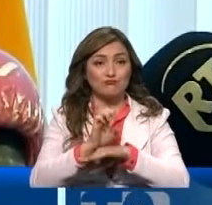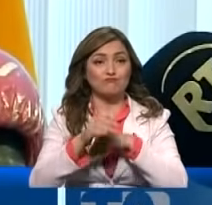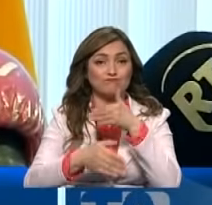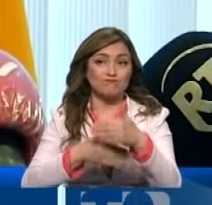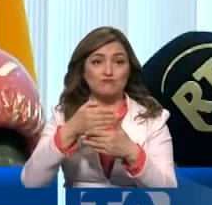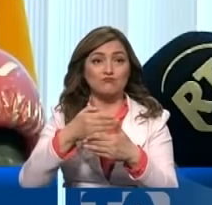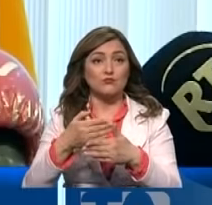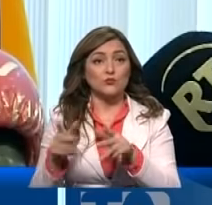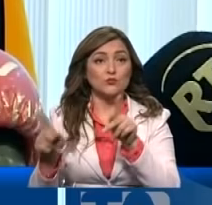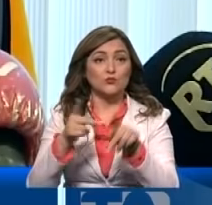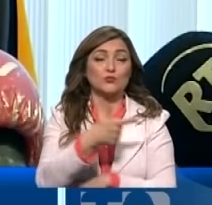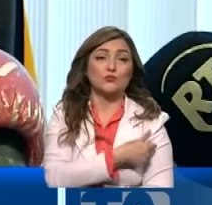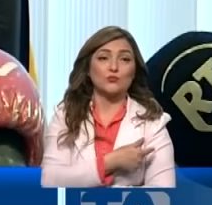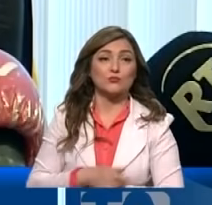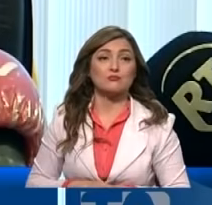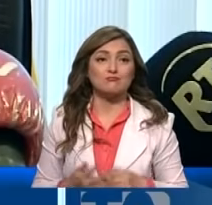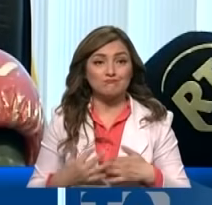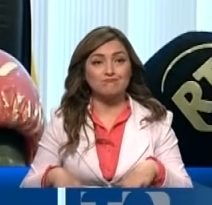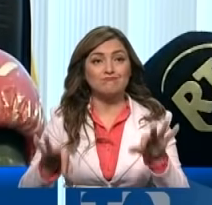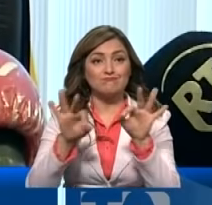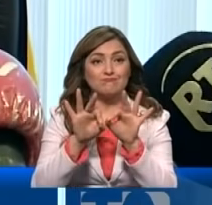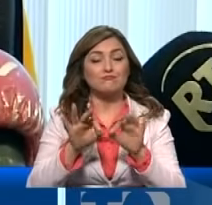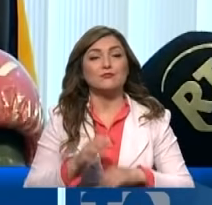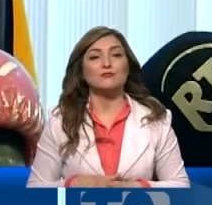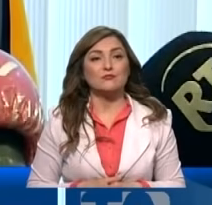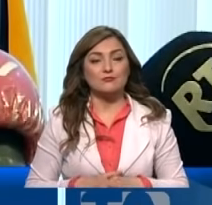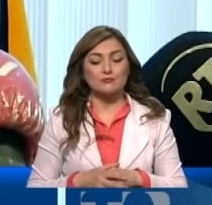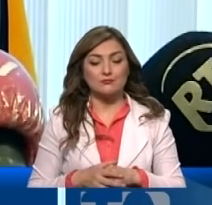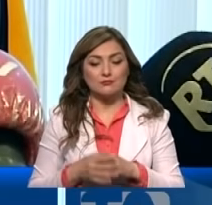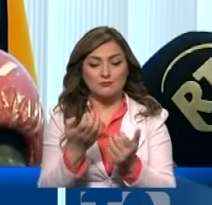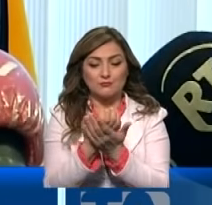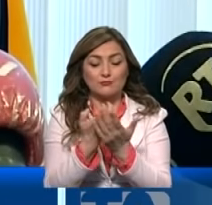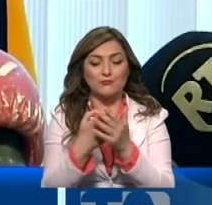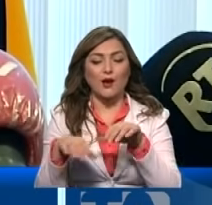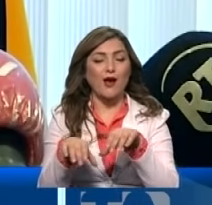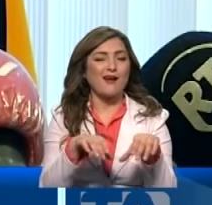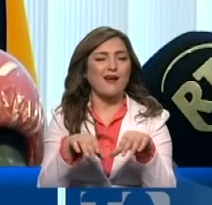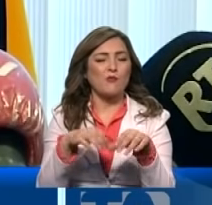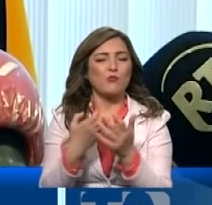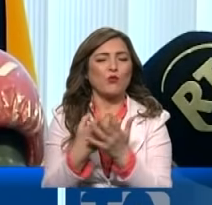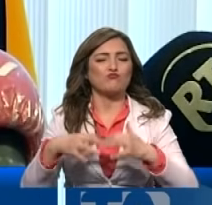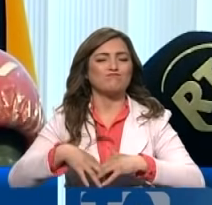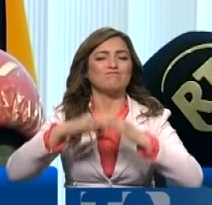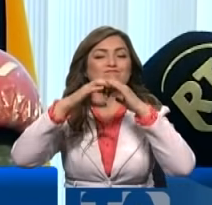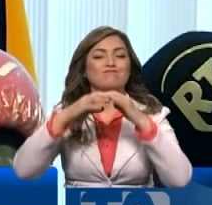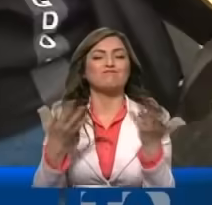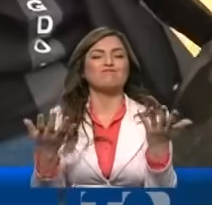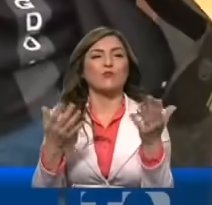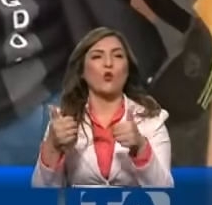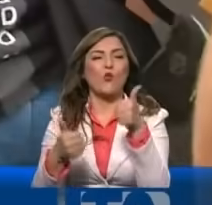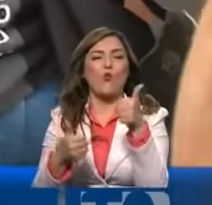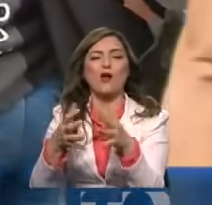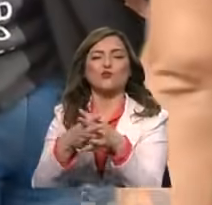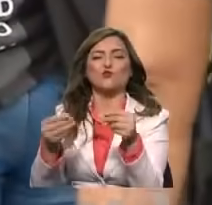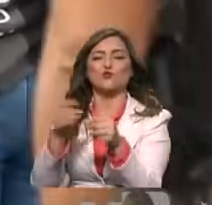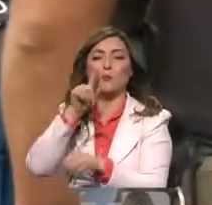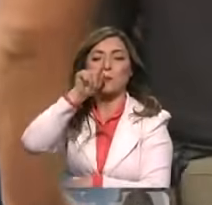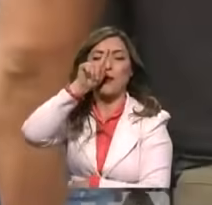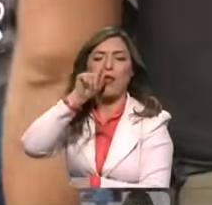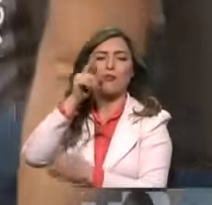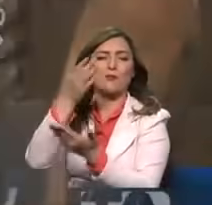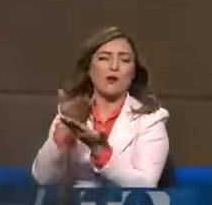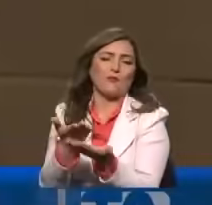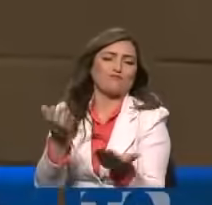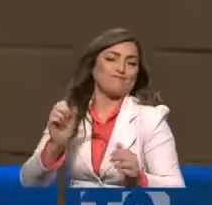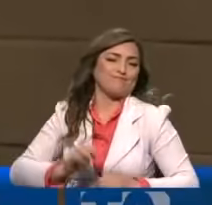plan de vacunación, es muy importante iniciar una medida de reactivación económica y una de ellas sin duda es el empleo. Se propone, por ejemplo, que